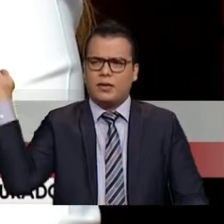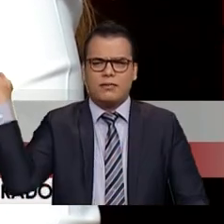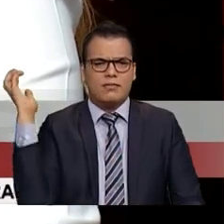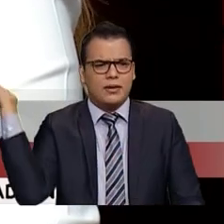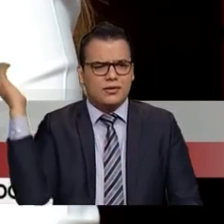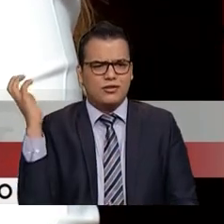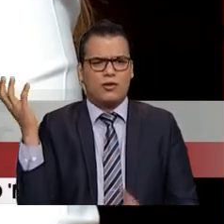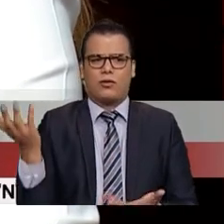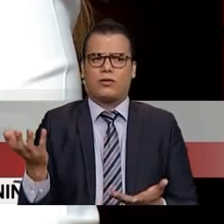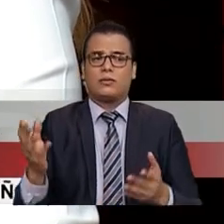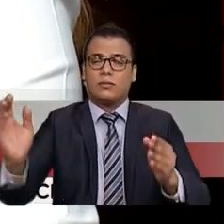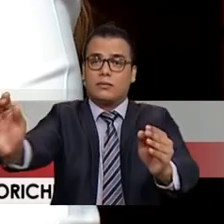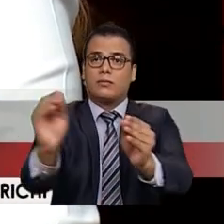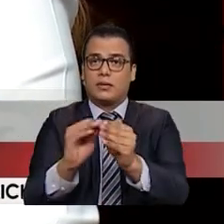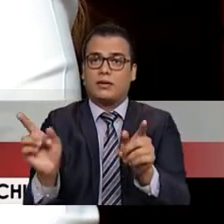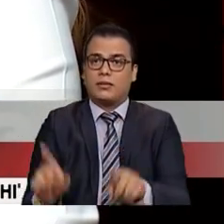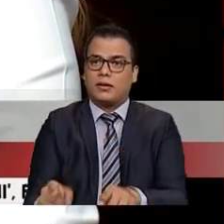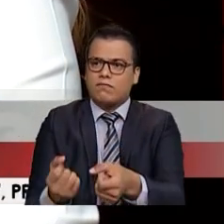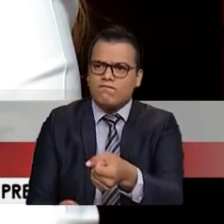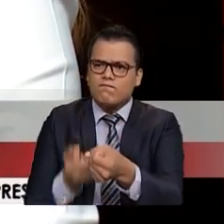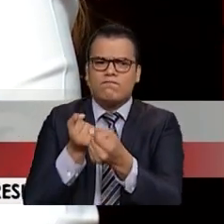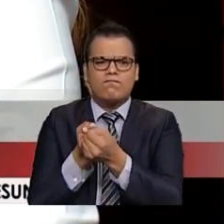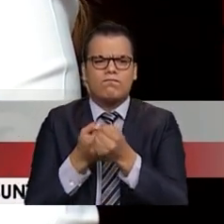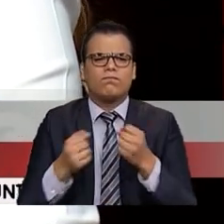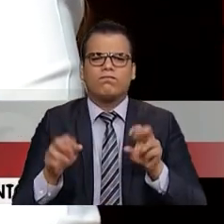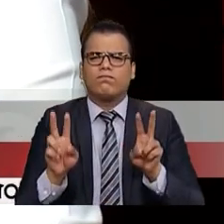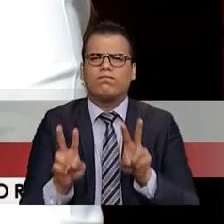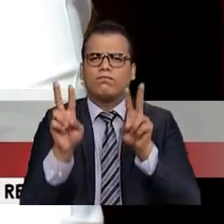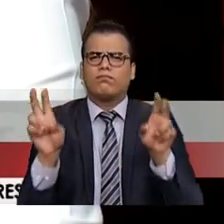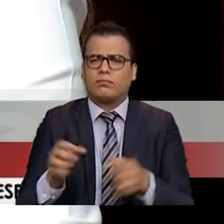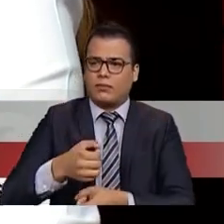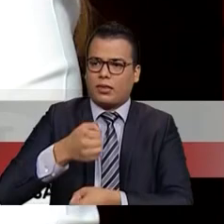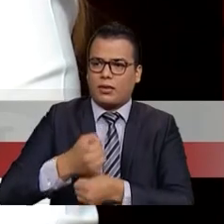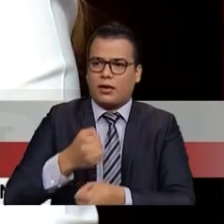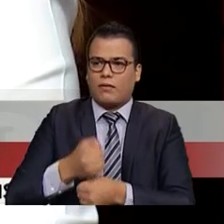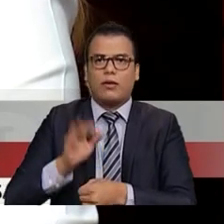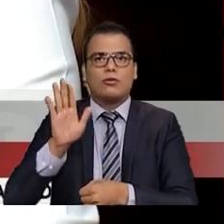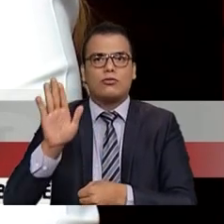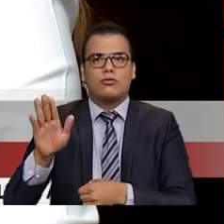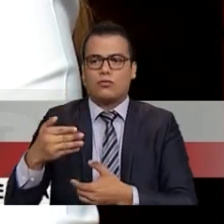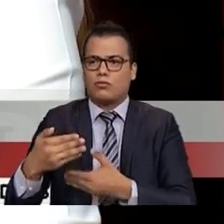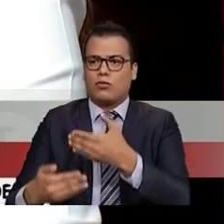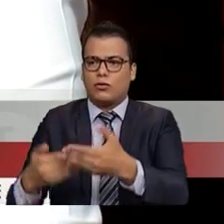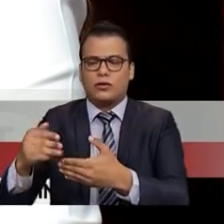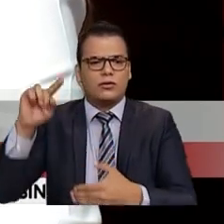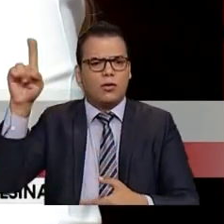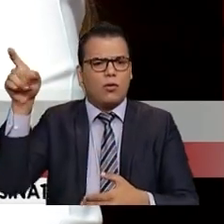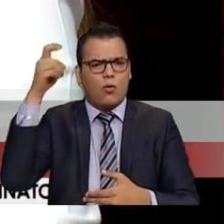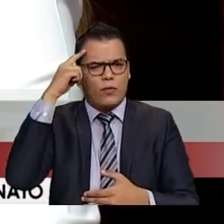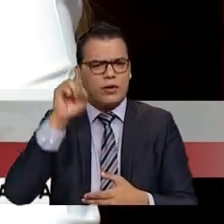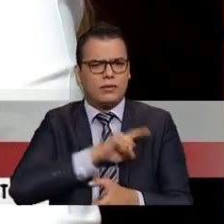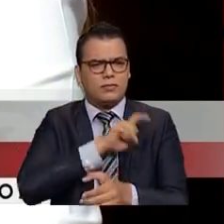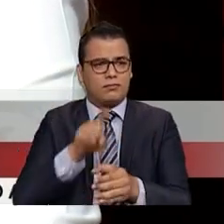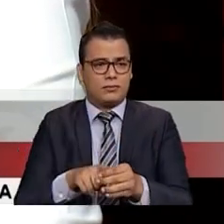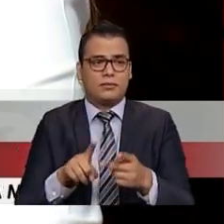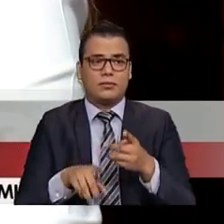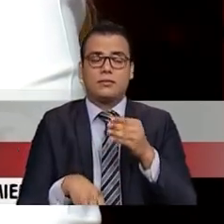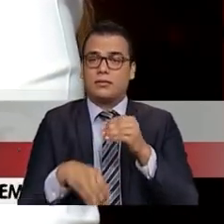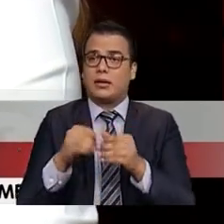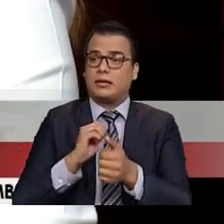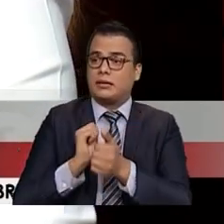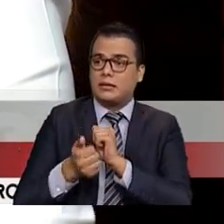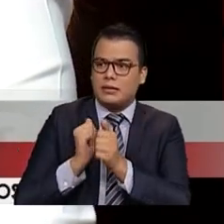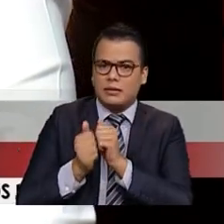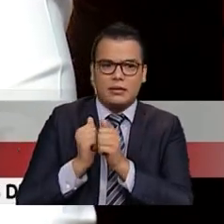acompañamiento a todo lo que tiene que ver con el empleo público y también el deporte el deporte